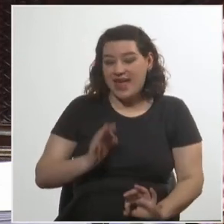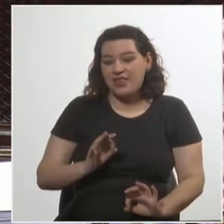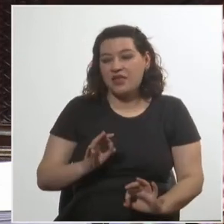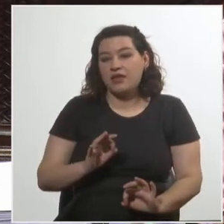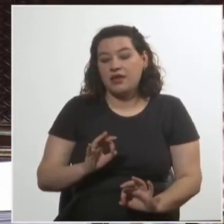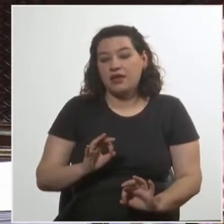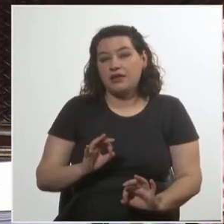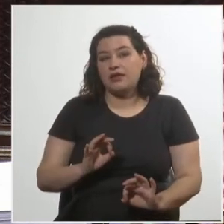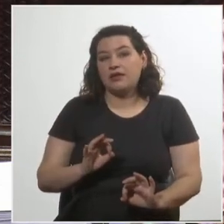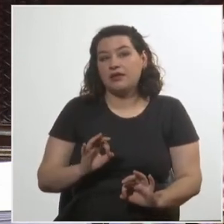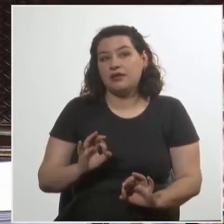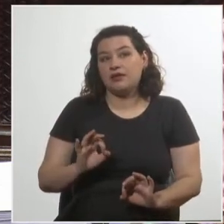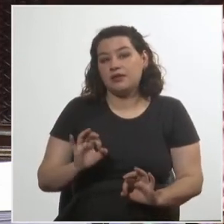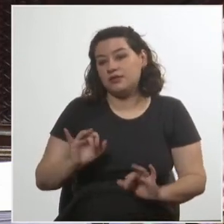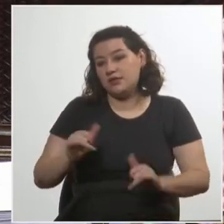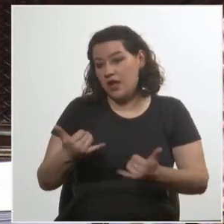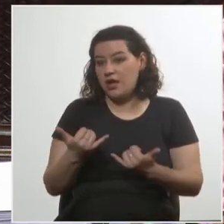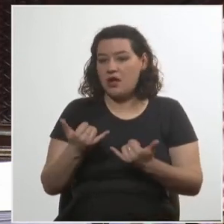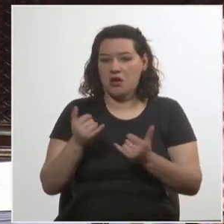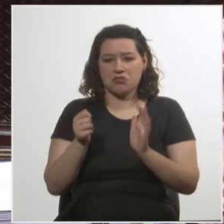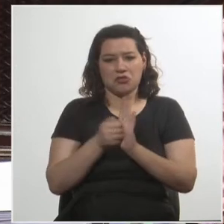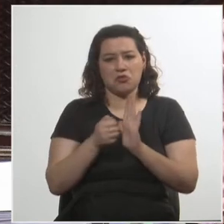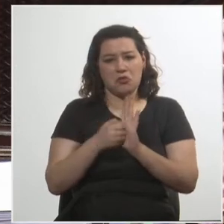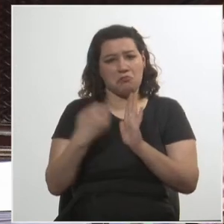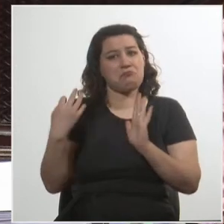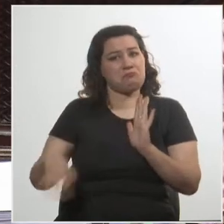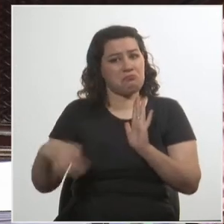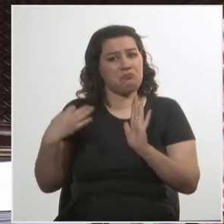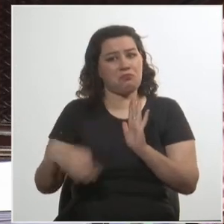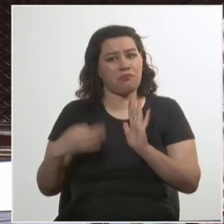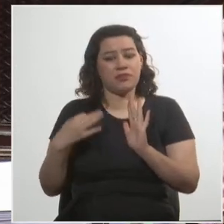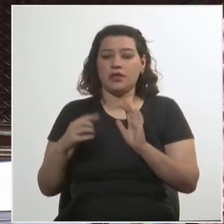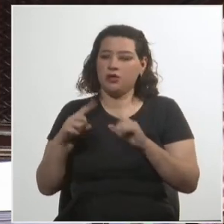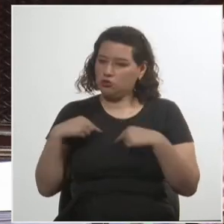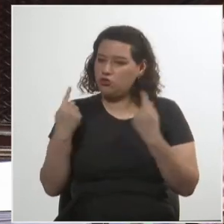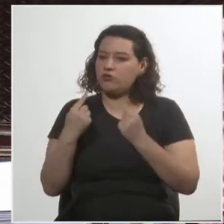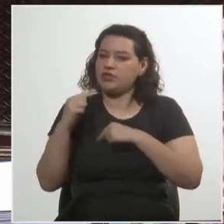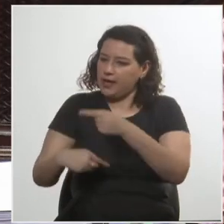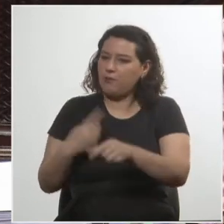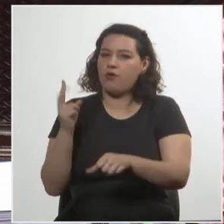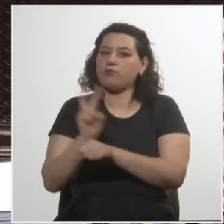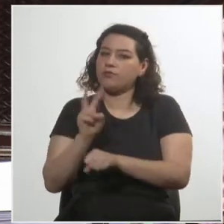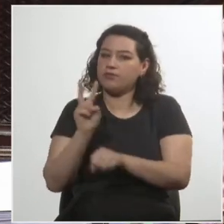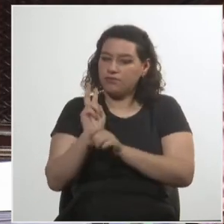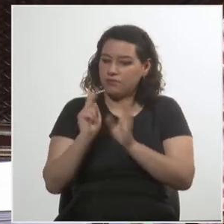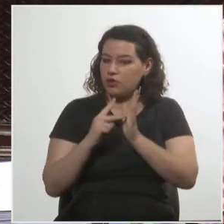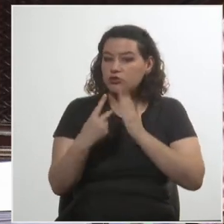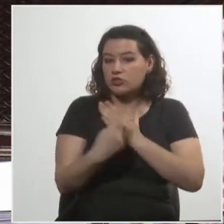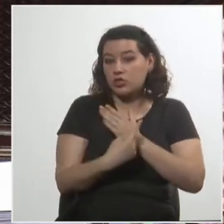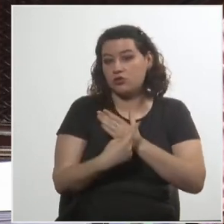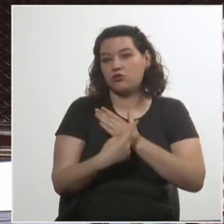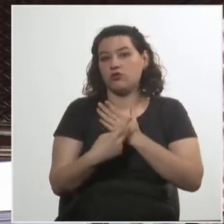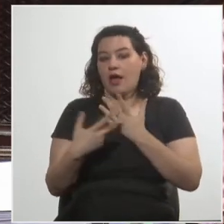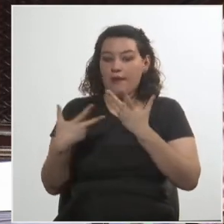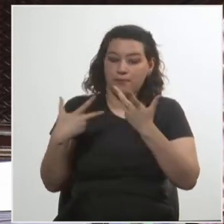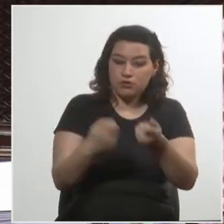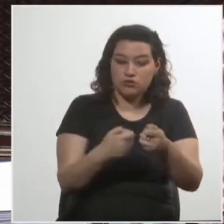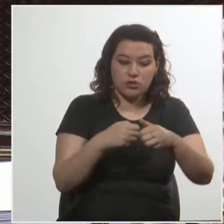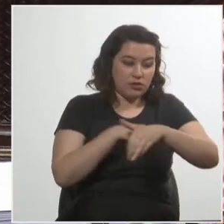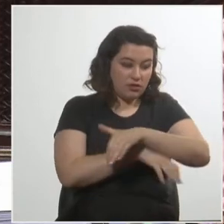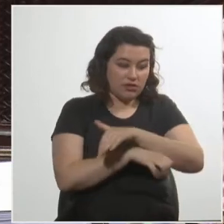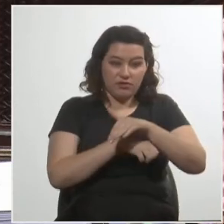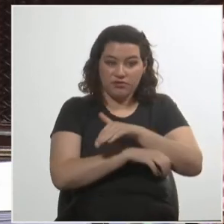este ha quedado bastante bien el artículo y creo que es una política que hay que seguir respaldando tanto la la asistencia y el fondo